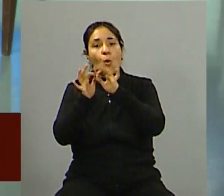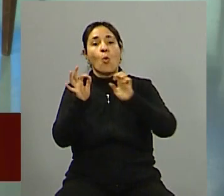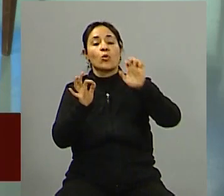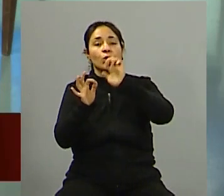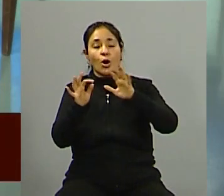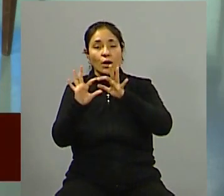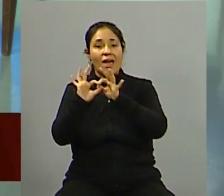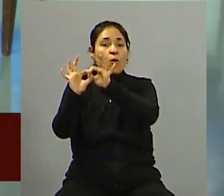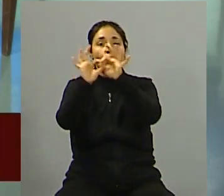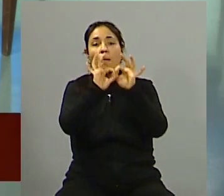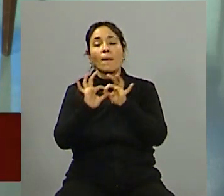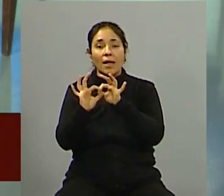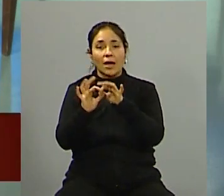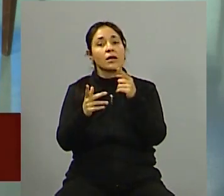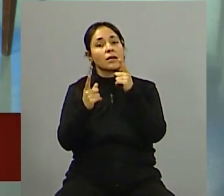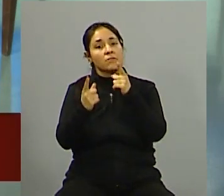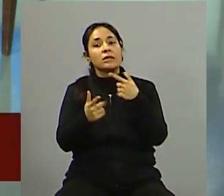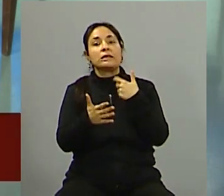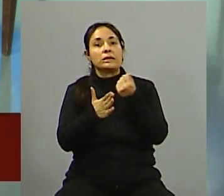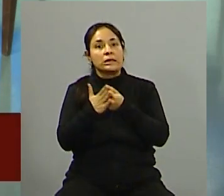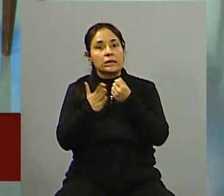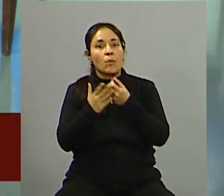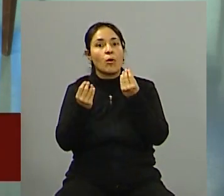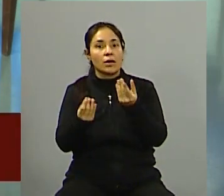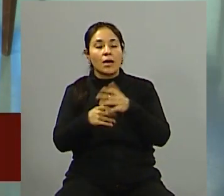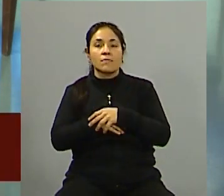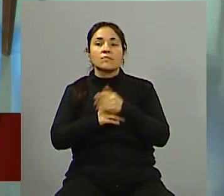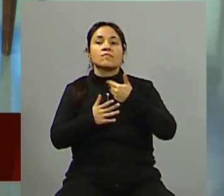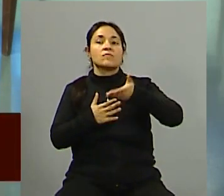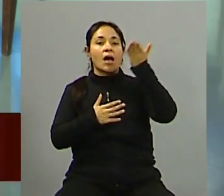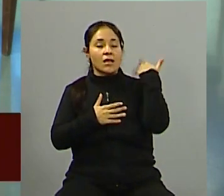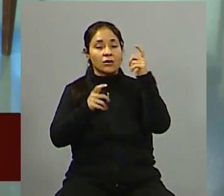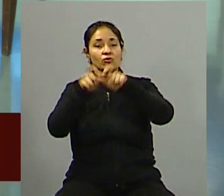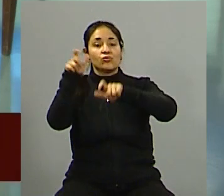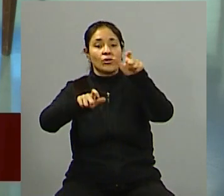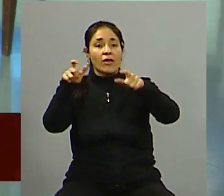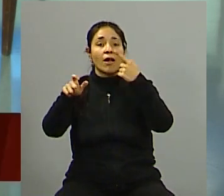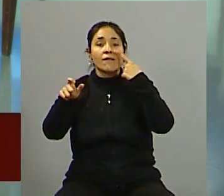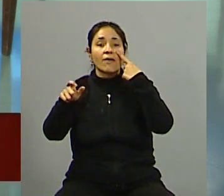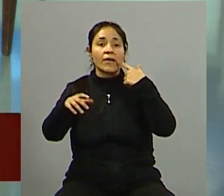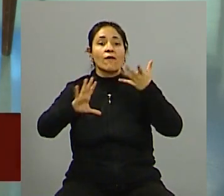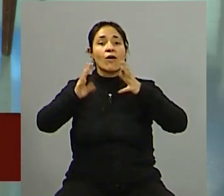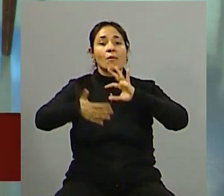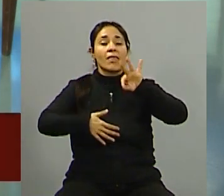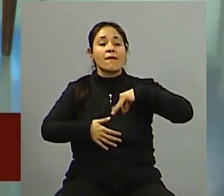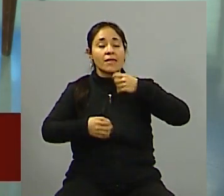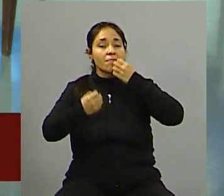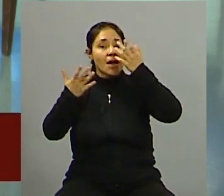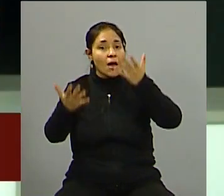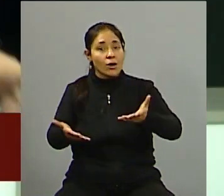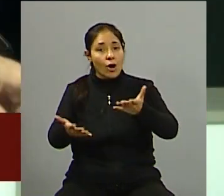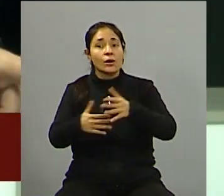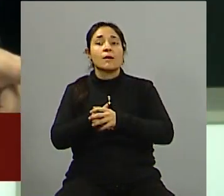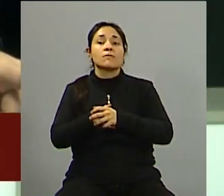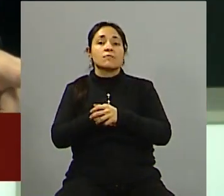cumplir ciertas características de estándar de vida que le ofrecía a sus ciudadanos, ¿sí? Algo que se empezó a sentir todavía más desde el Brexit,